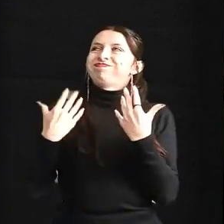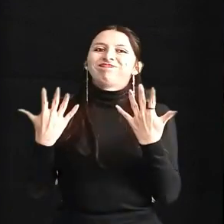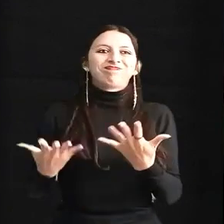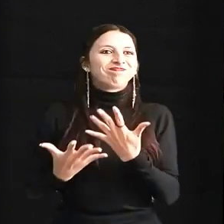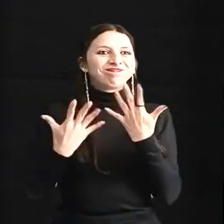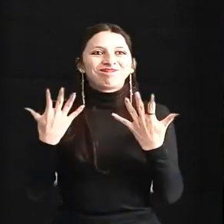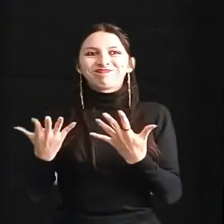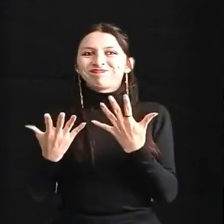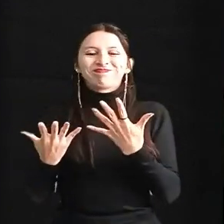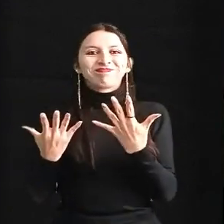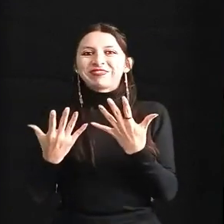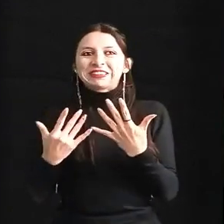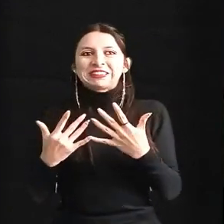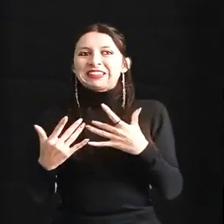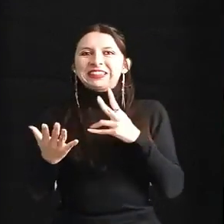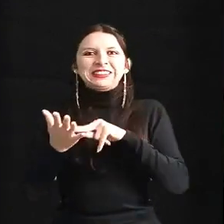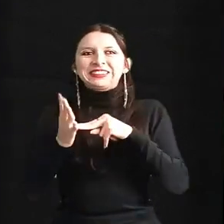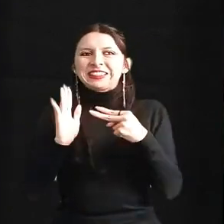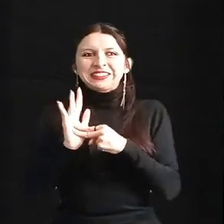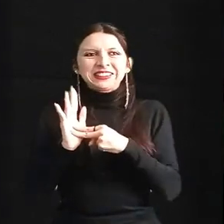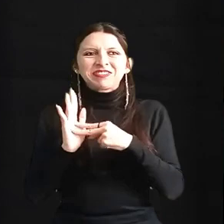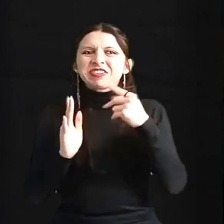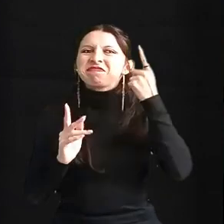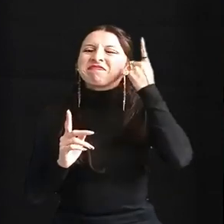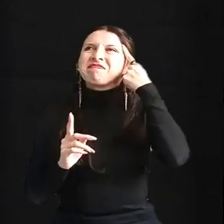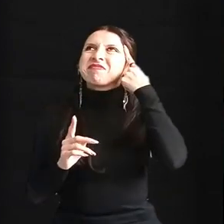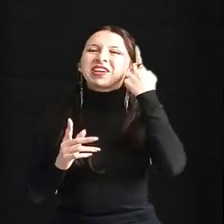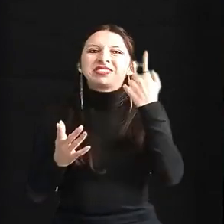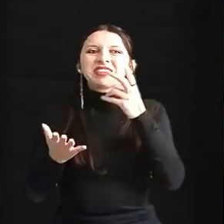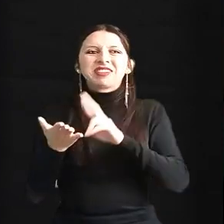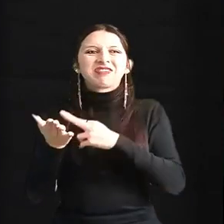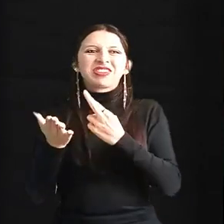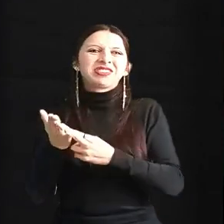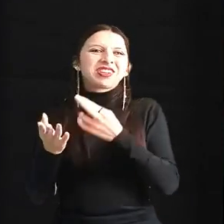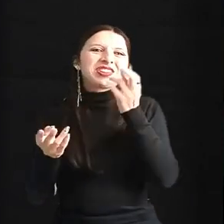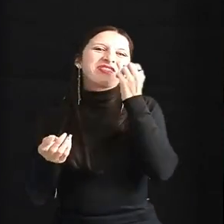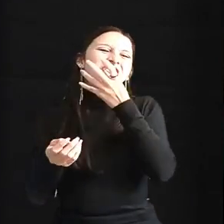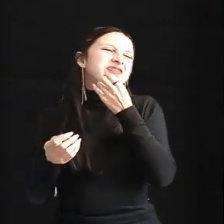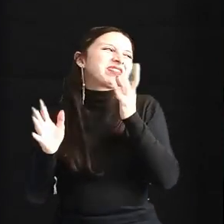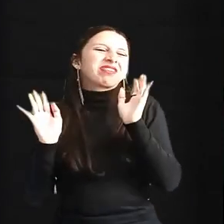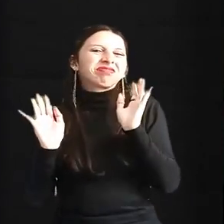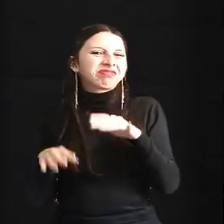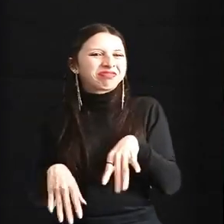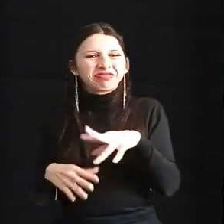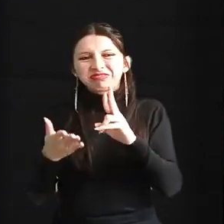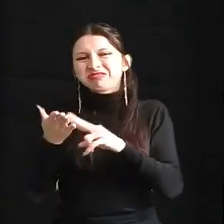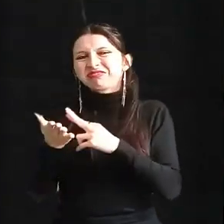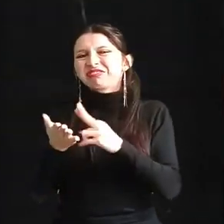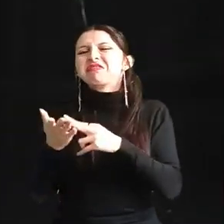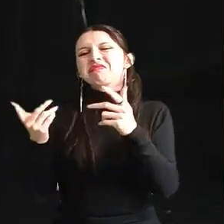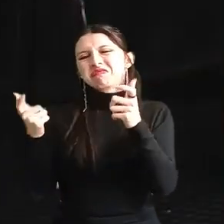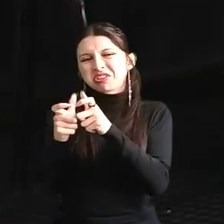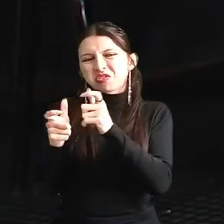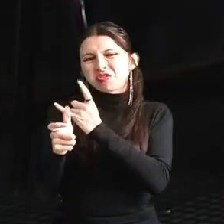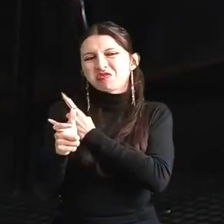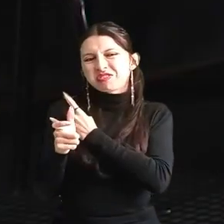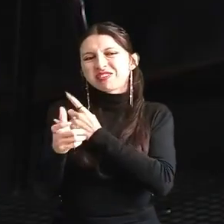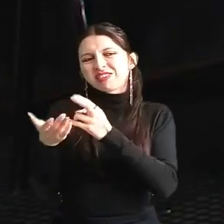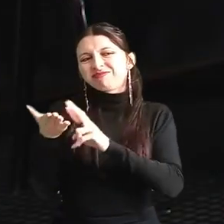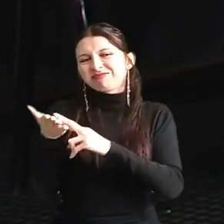el nacimiento de lo que pensábamos que iba a ser algo muy de la universidad muy interno no